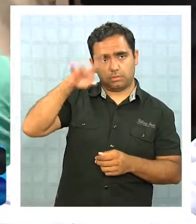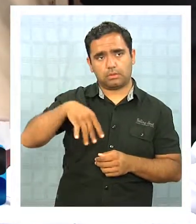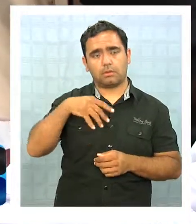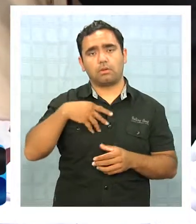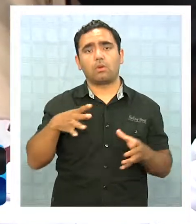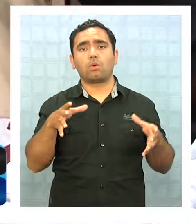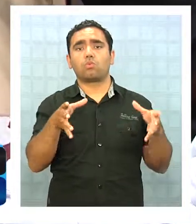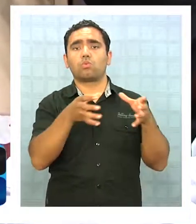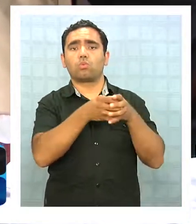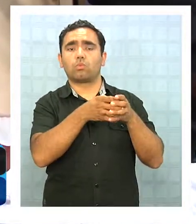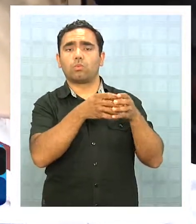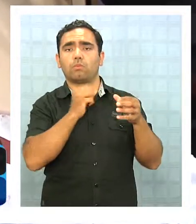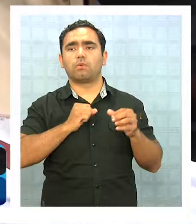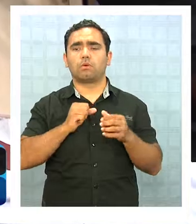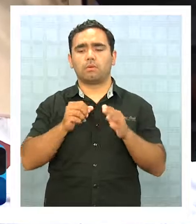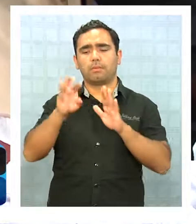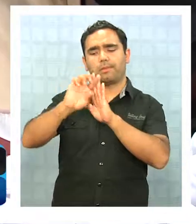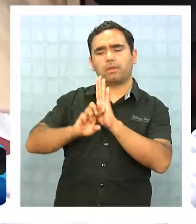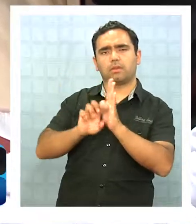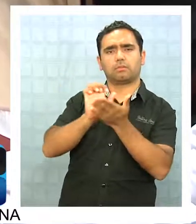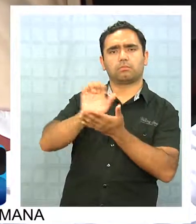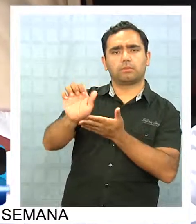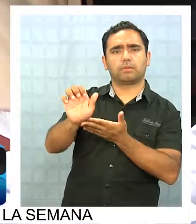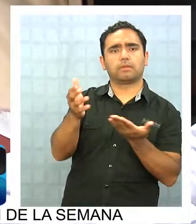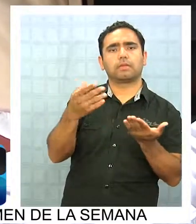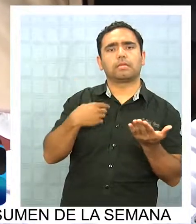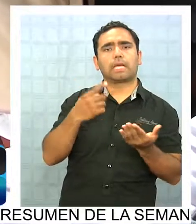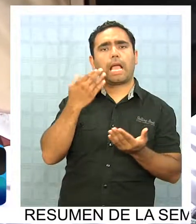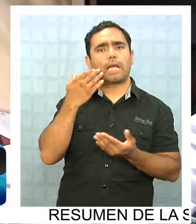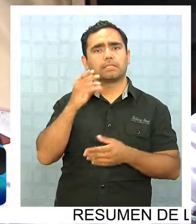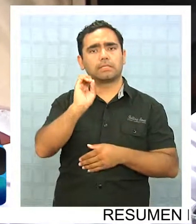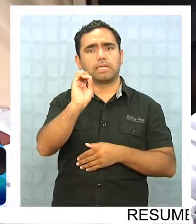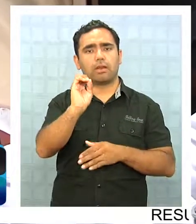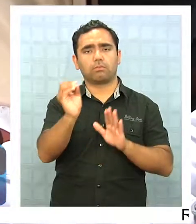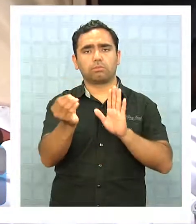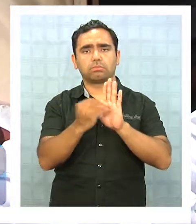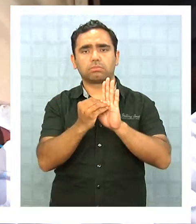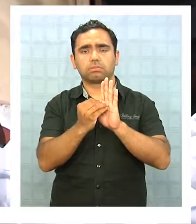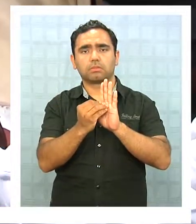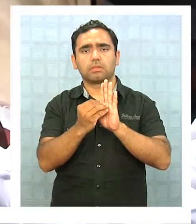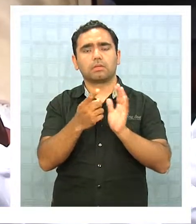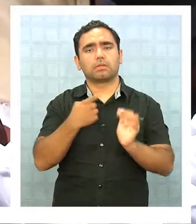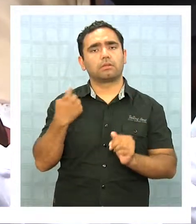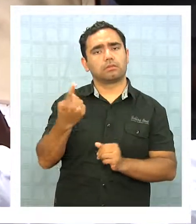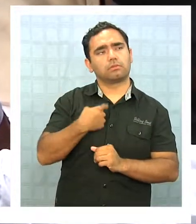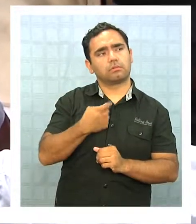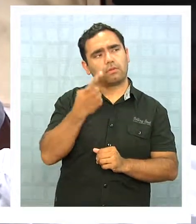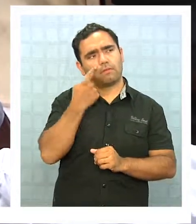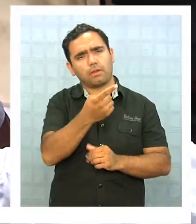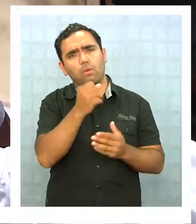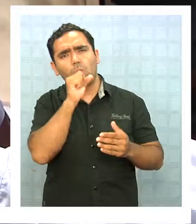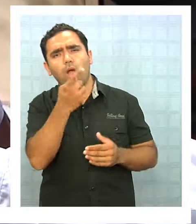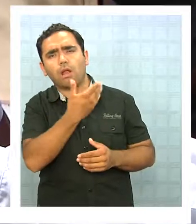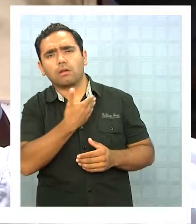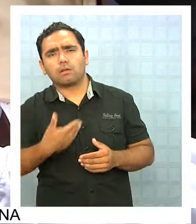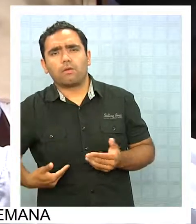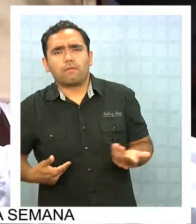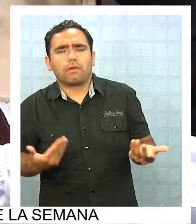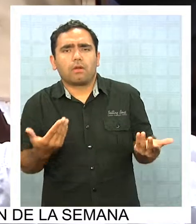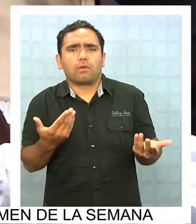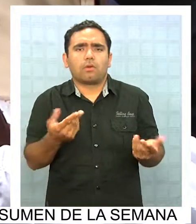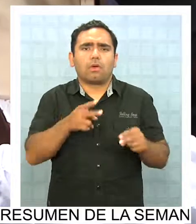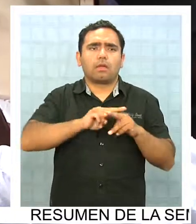rechazó el proyecto, eso es lo que nos lleva prácticamente a foca cero. Pero tenemos que ver ahora cuál es la reacción del gobierno, la cual nosotros esperamos sea